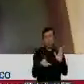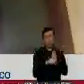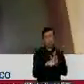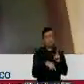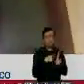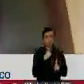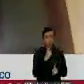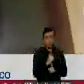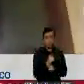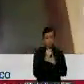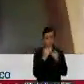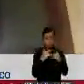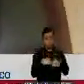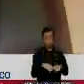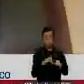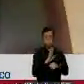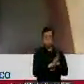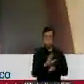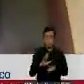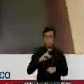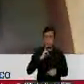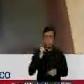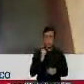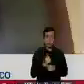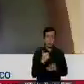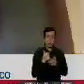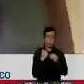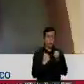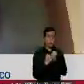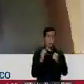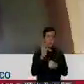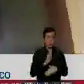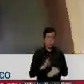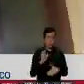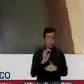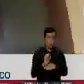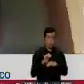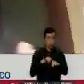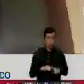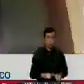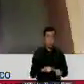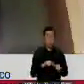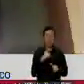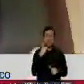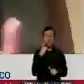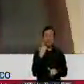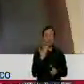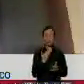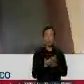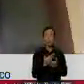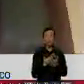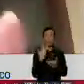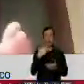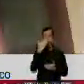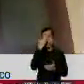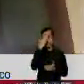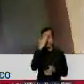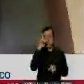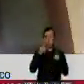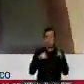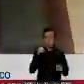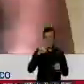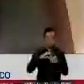en este momento en camino, y que realmente nos va a permitir a los ecuatorianos, como dije al inicio, buscar esta alternativa. Yo sé que hay